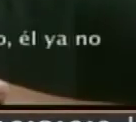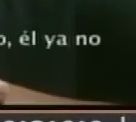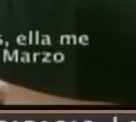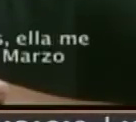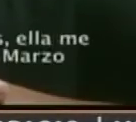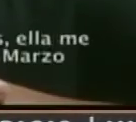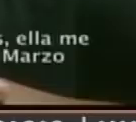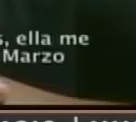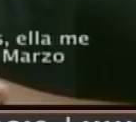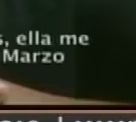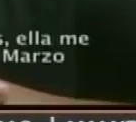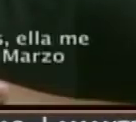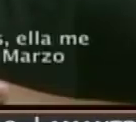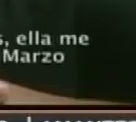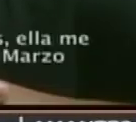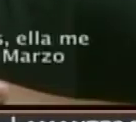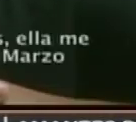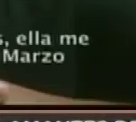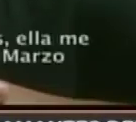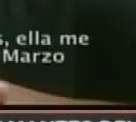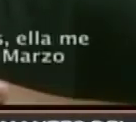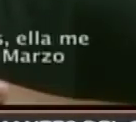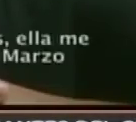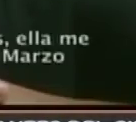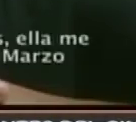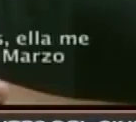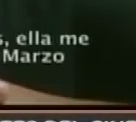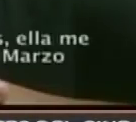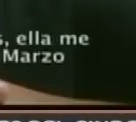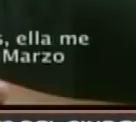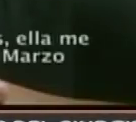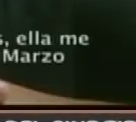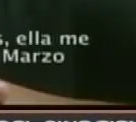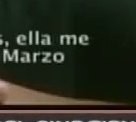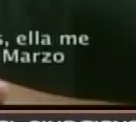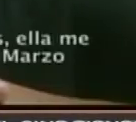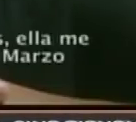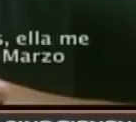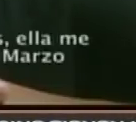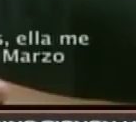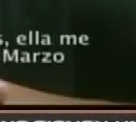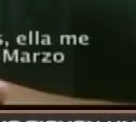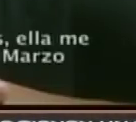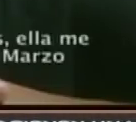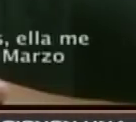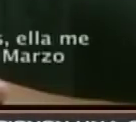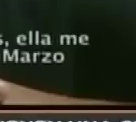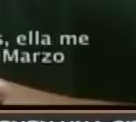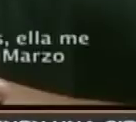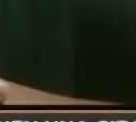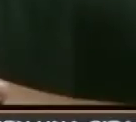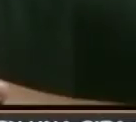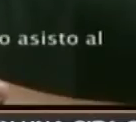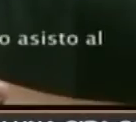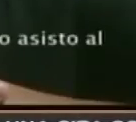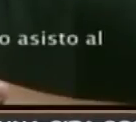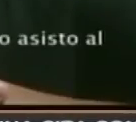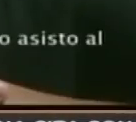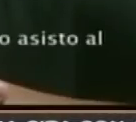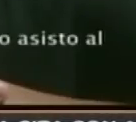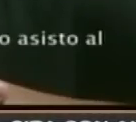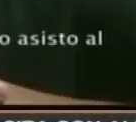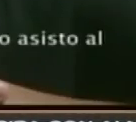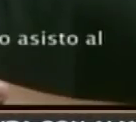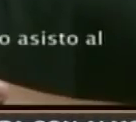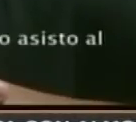país. Yo, al establecer contacto con la señora Génesis, ella me propone sobre un campamento este año en marzo, el